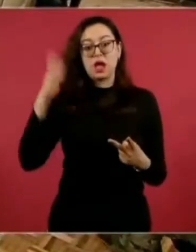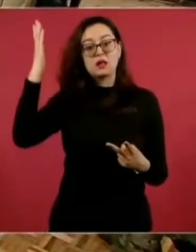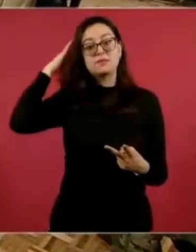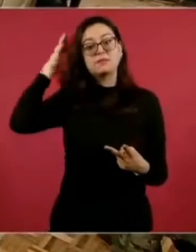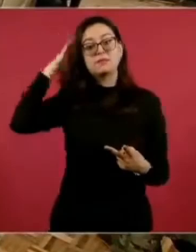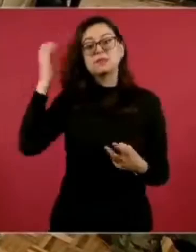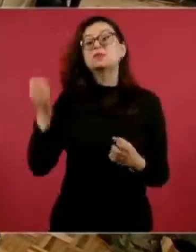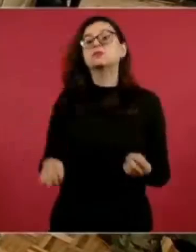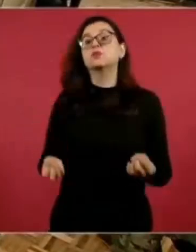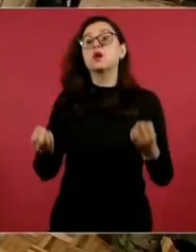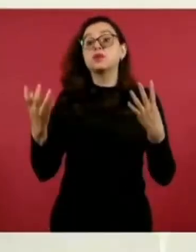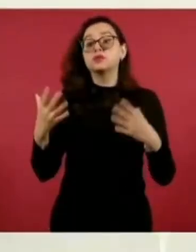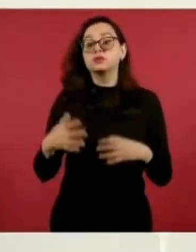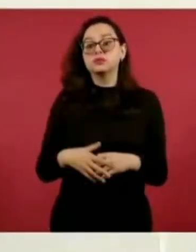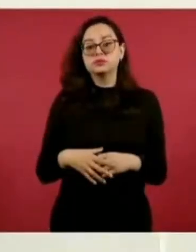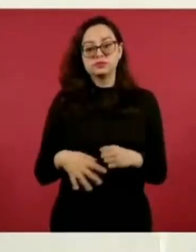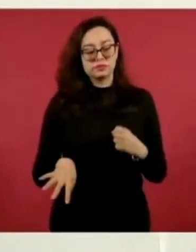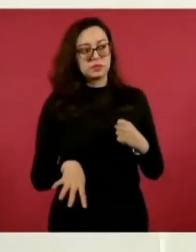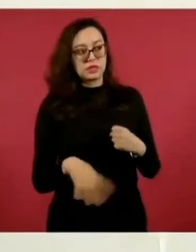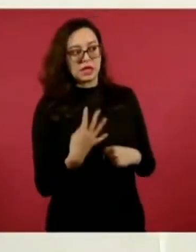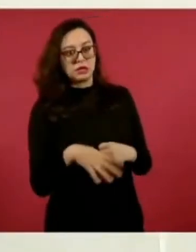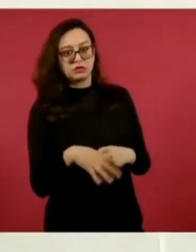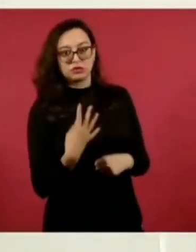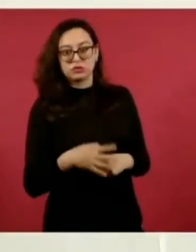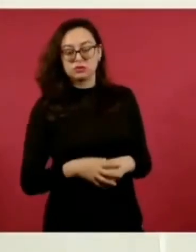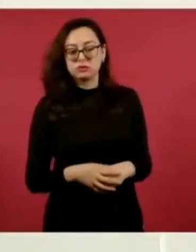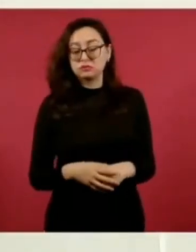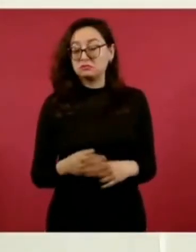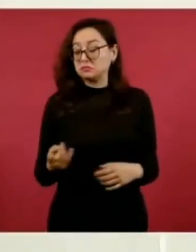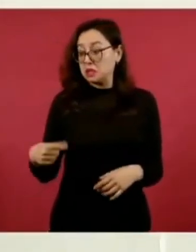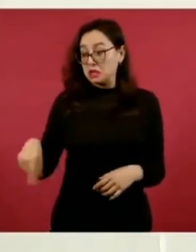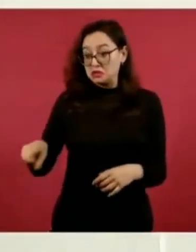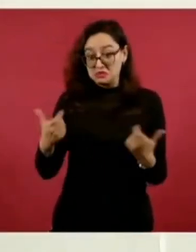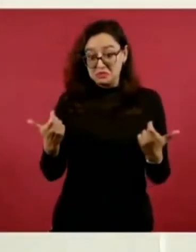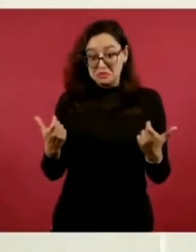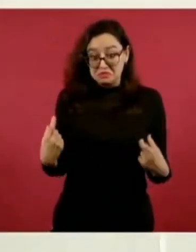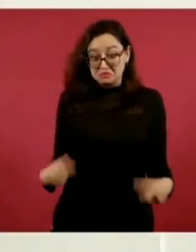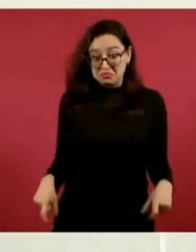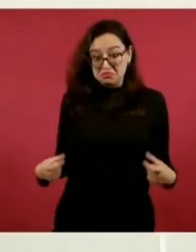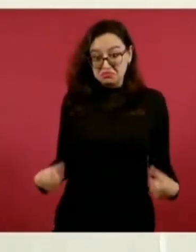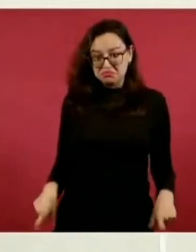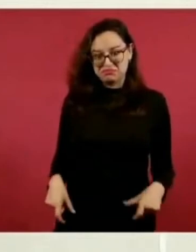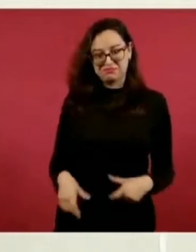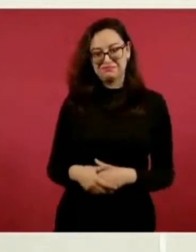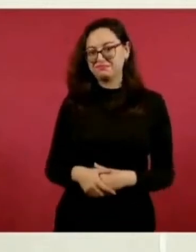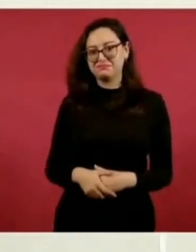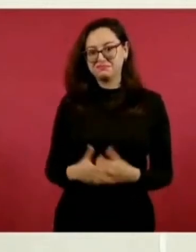14. No pertenecen a la oligarquía de México.